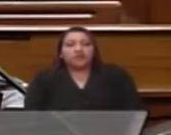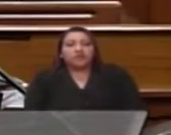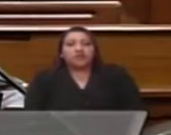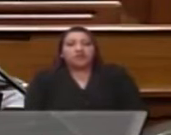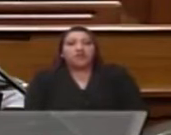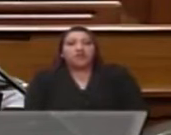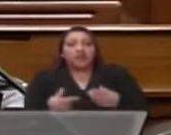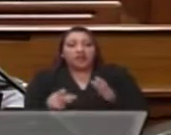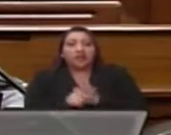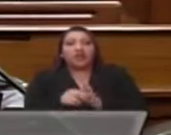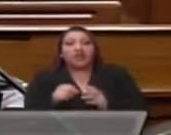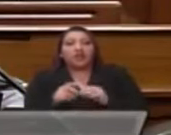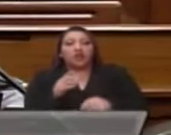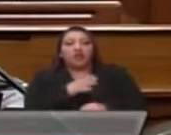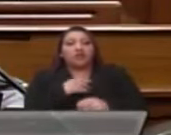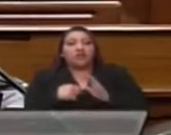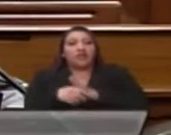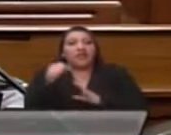para el Estado de Derecho.